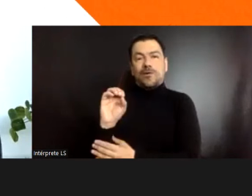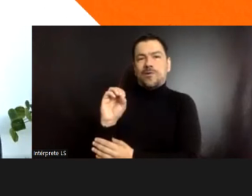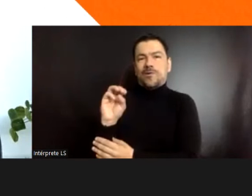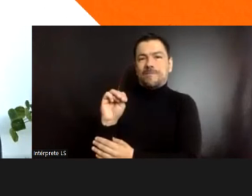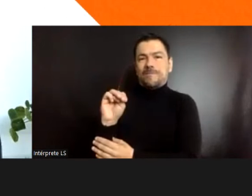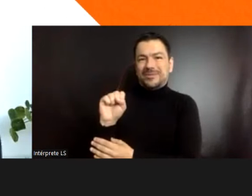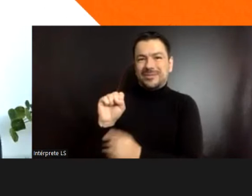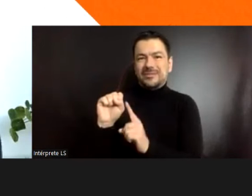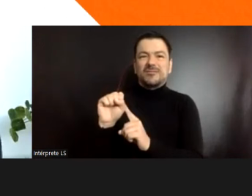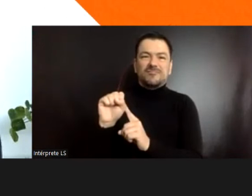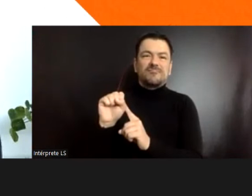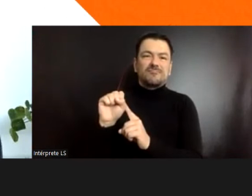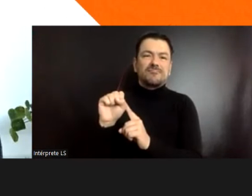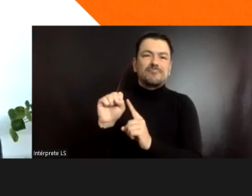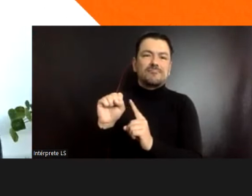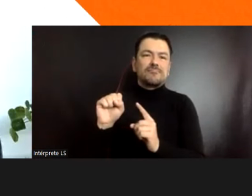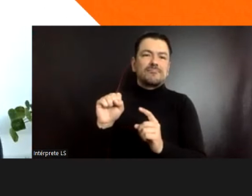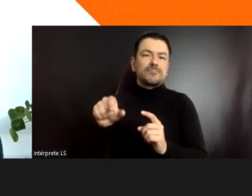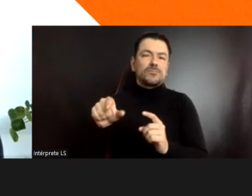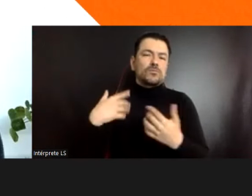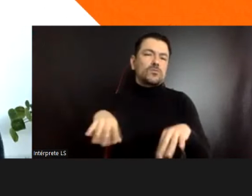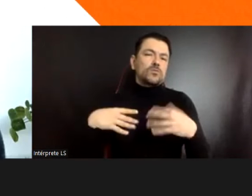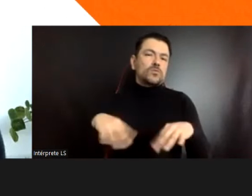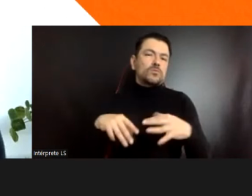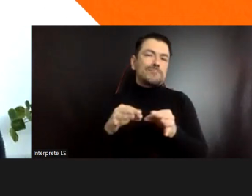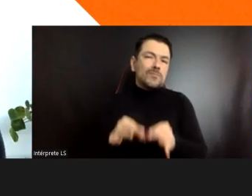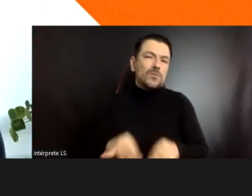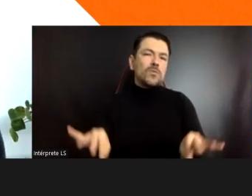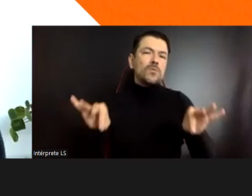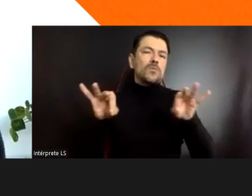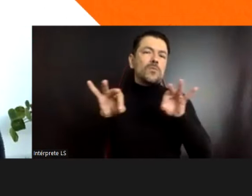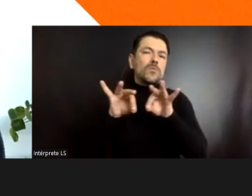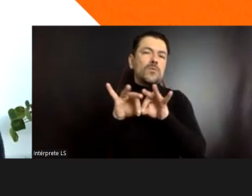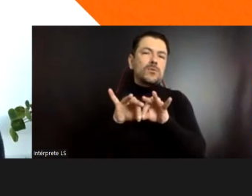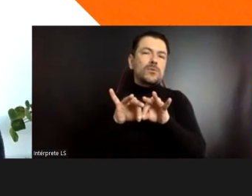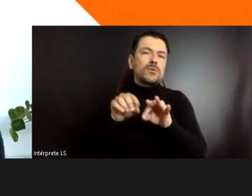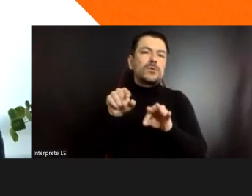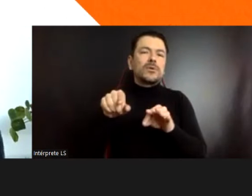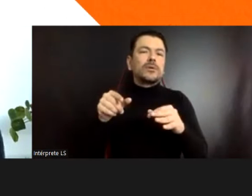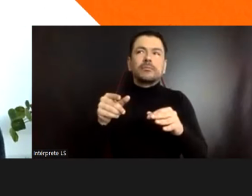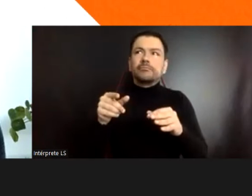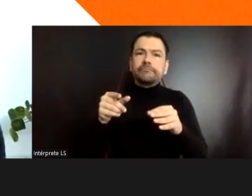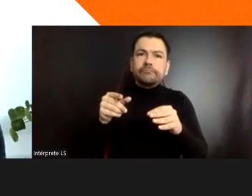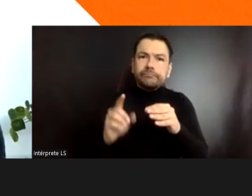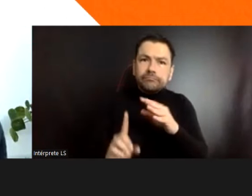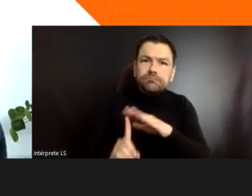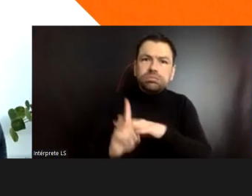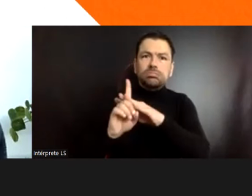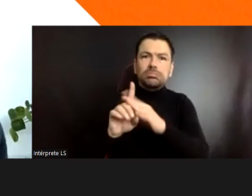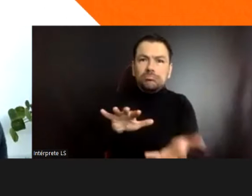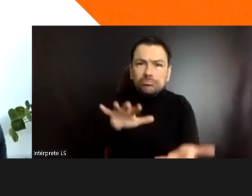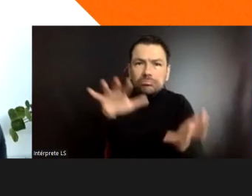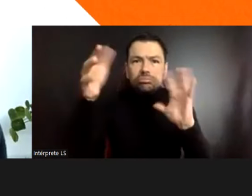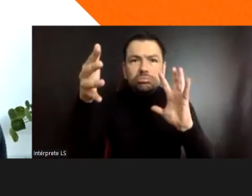que este es un pilar para fortalecer la preparación para y la respuesta a emergencias. Sobre todo lo que ya nos ha mostrado